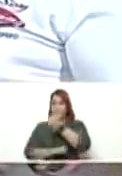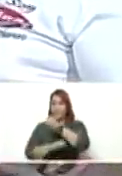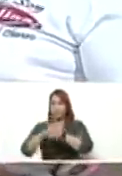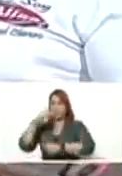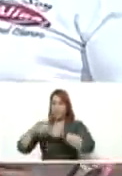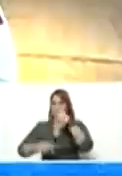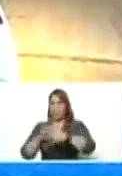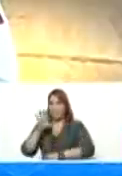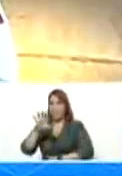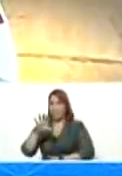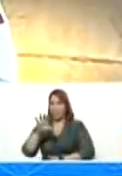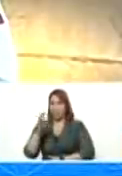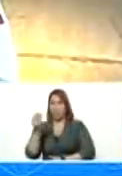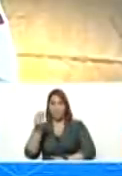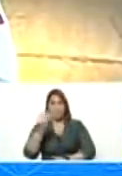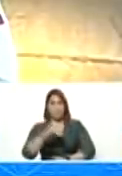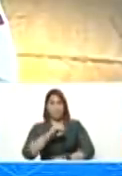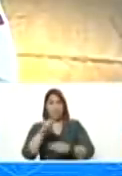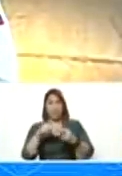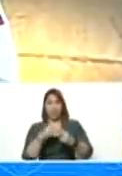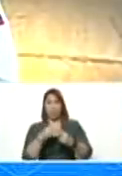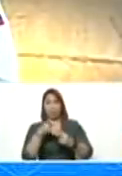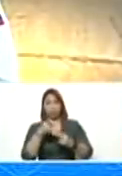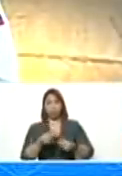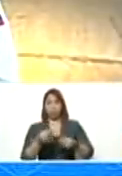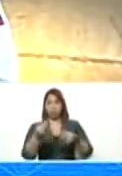señor presidente. Más nada, pues ahí está la propuesta.